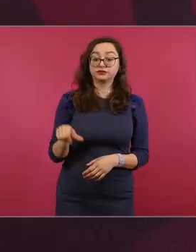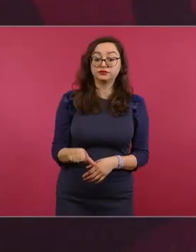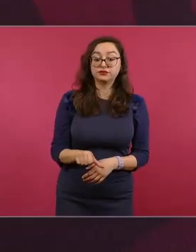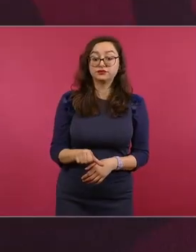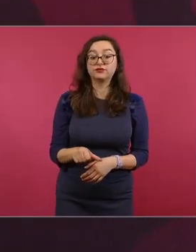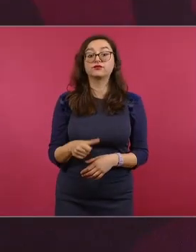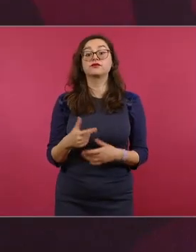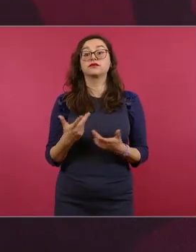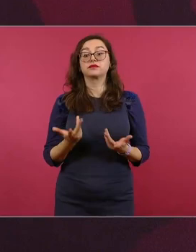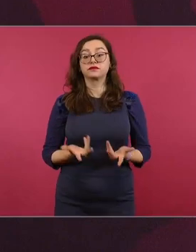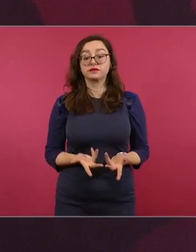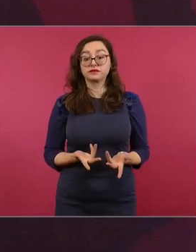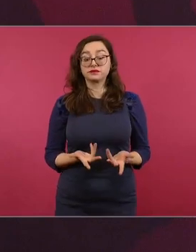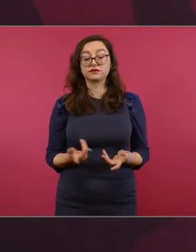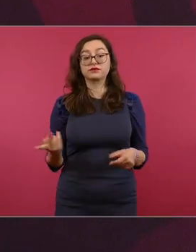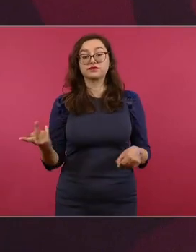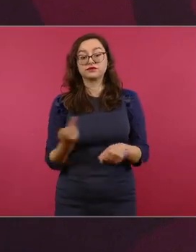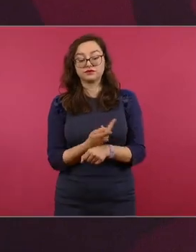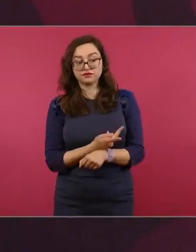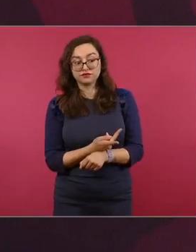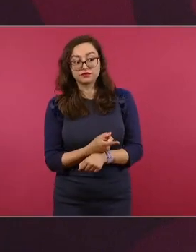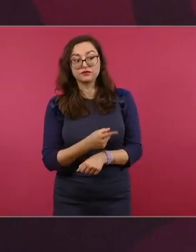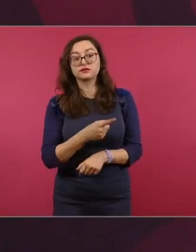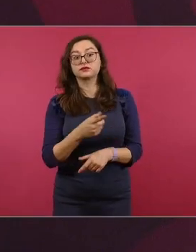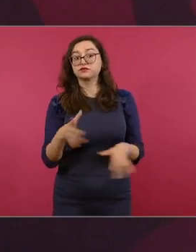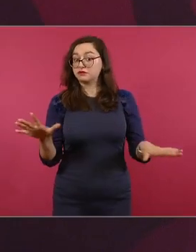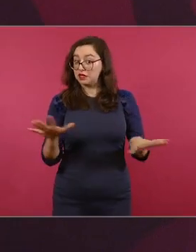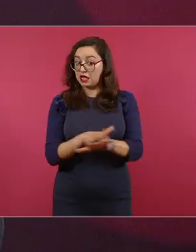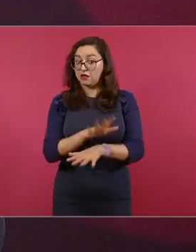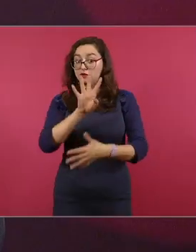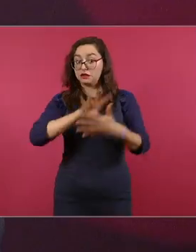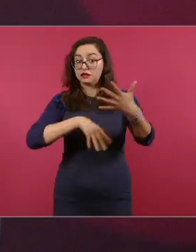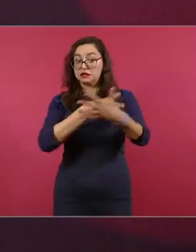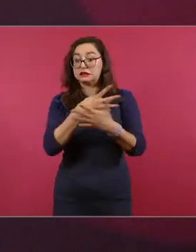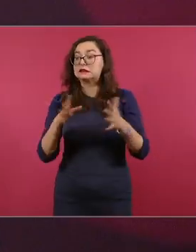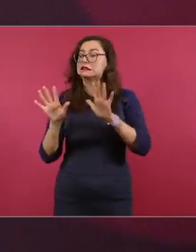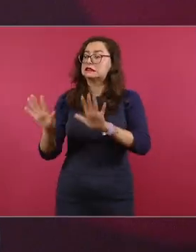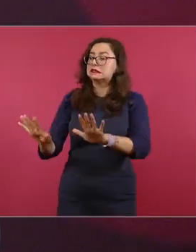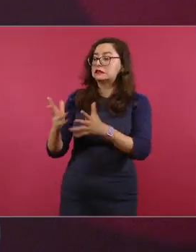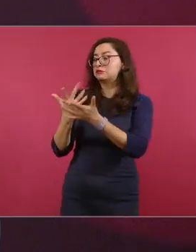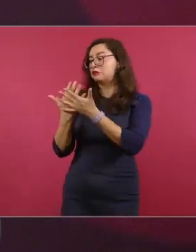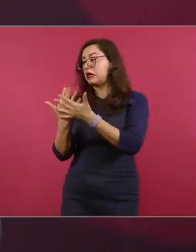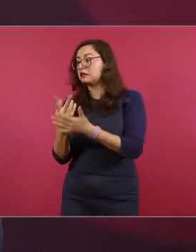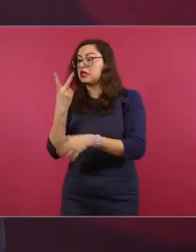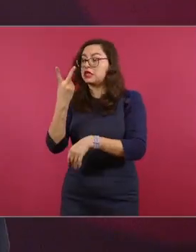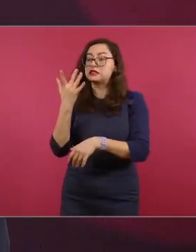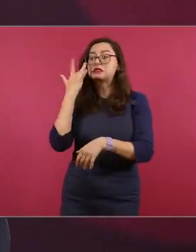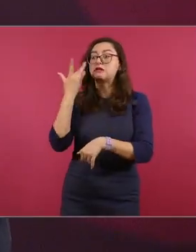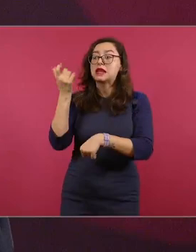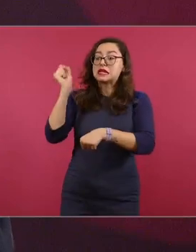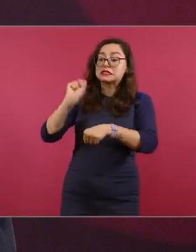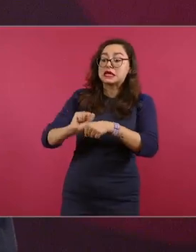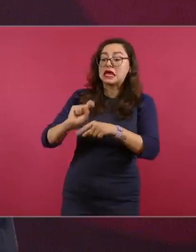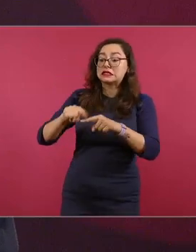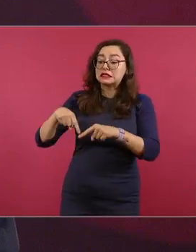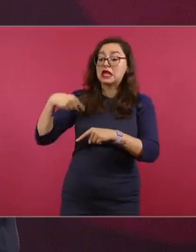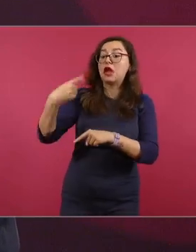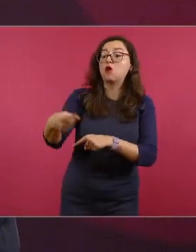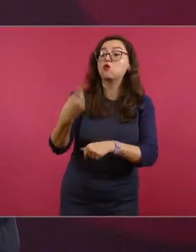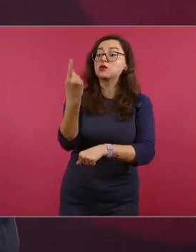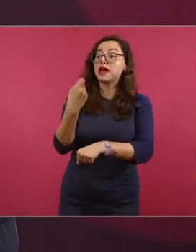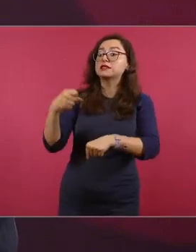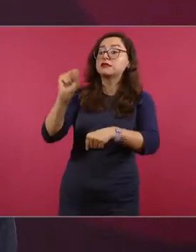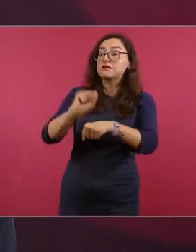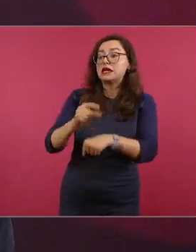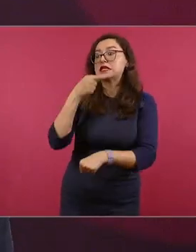sus vacaciones con las demás. Todavía le dimos todavía unos días para que coincidiera con las vacaciones de